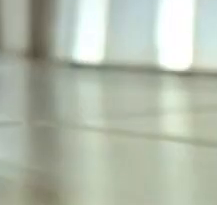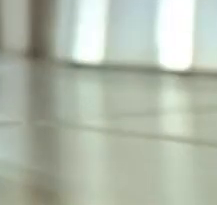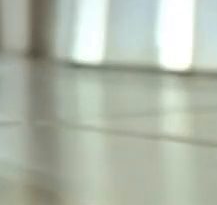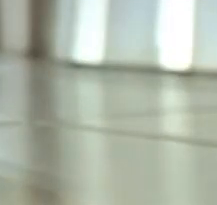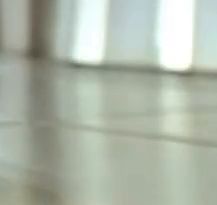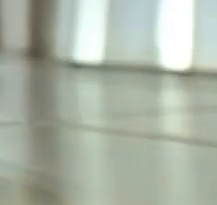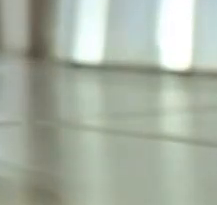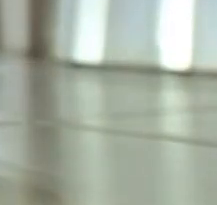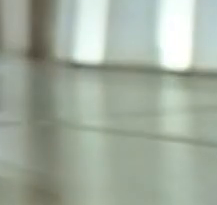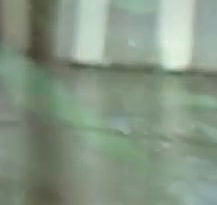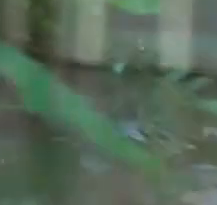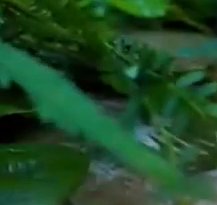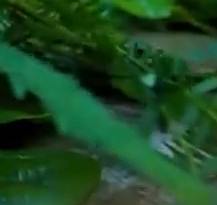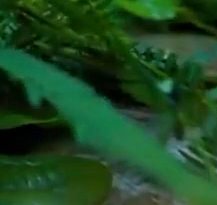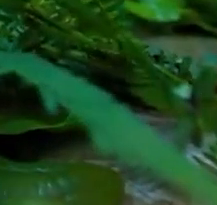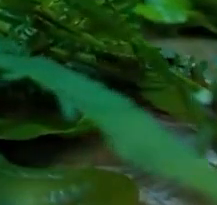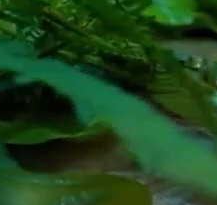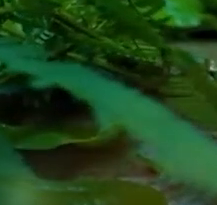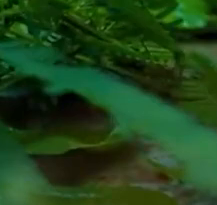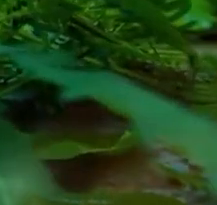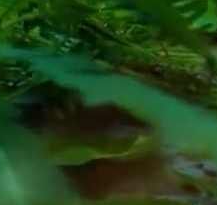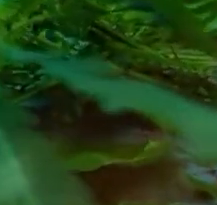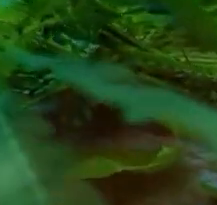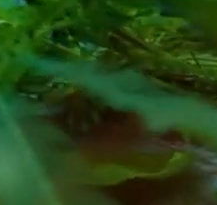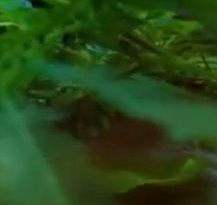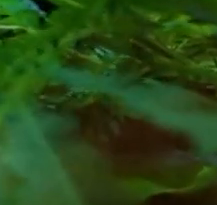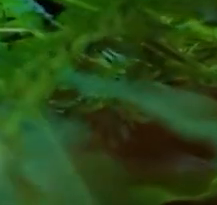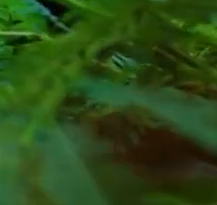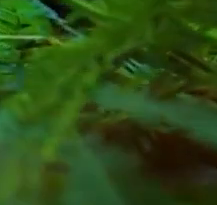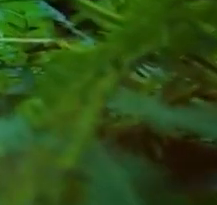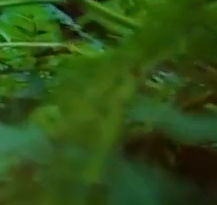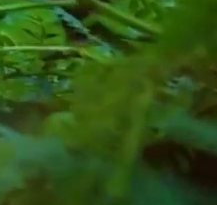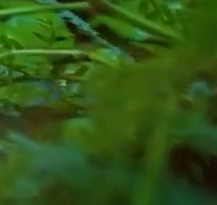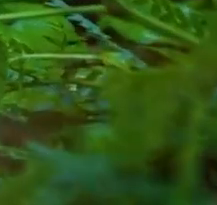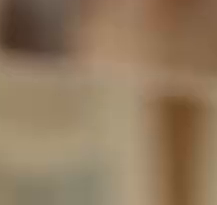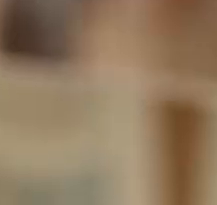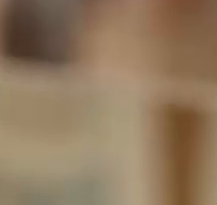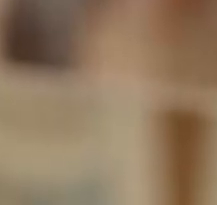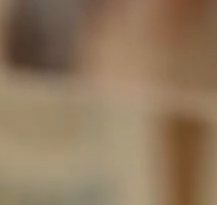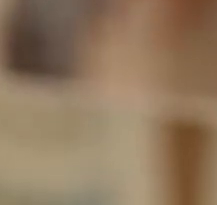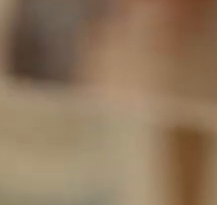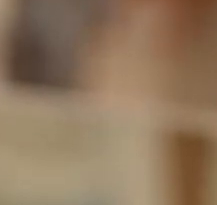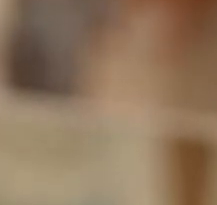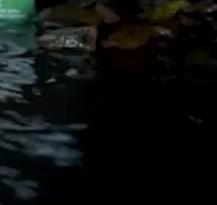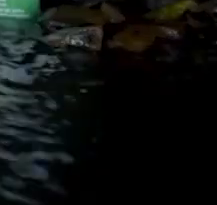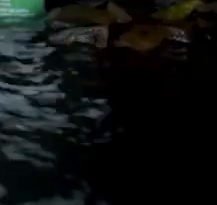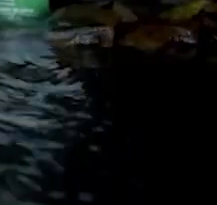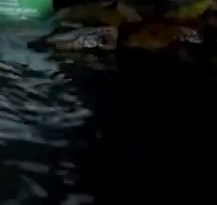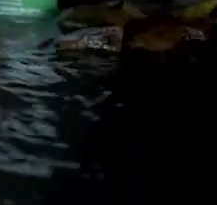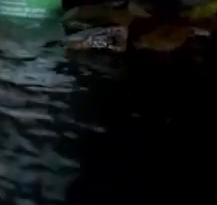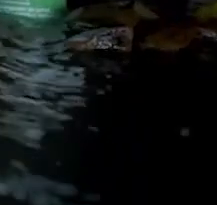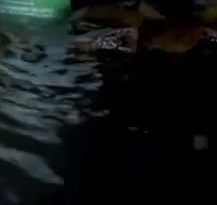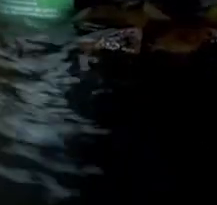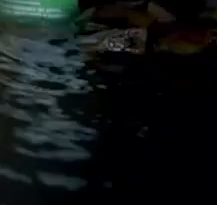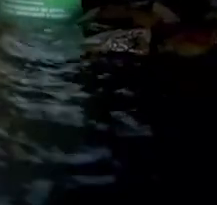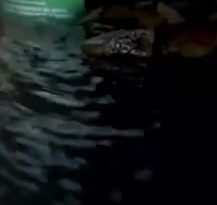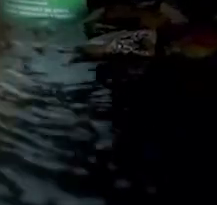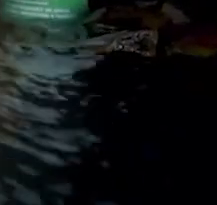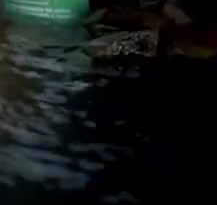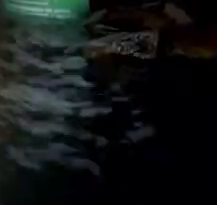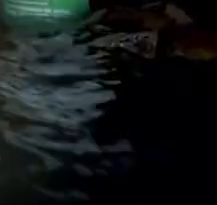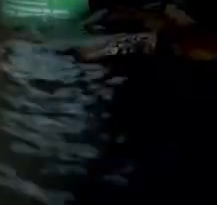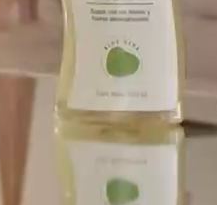de sodio, dejando un agradable aroma herbal que creará un ambiente natural en tus espacios. Bieco,